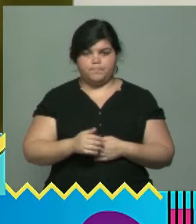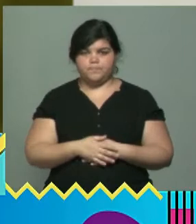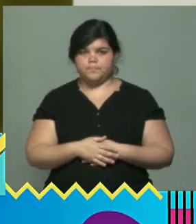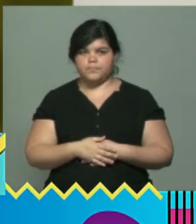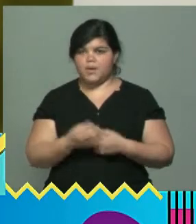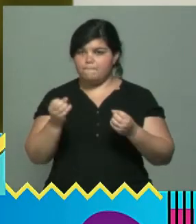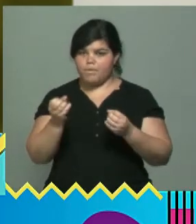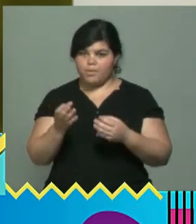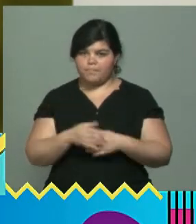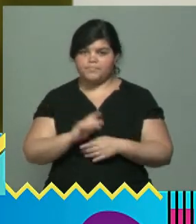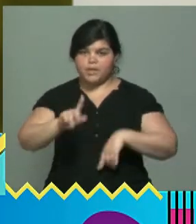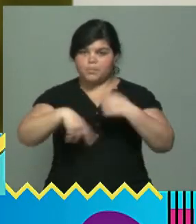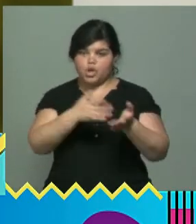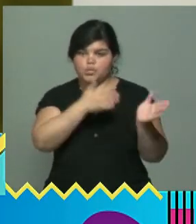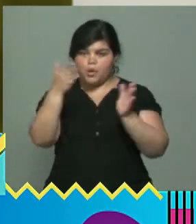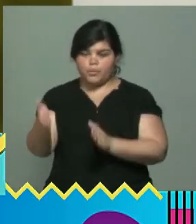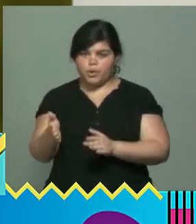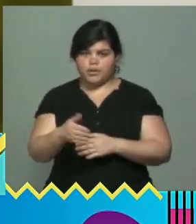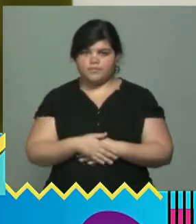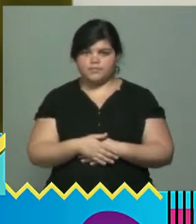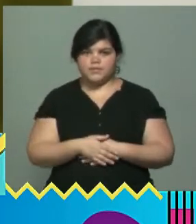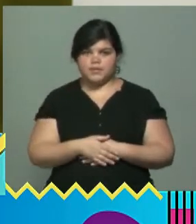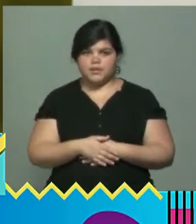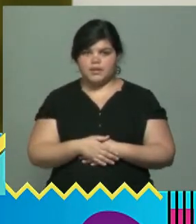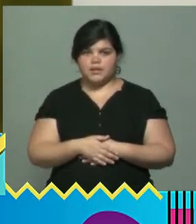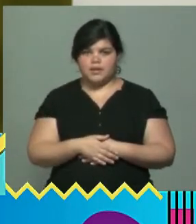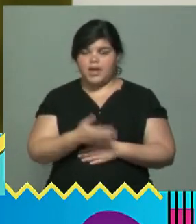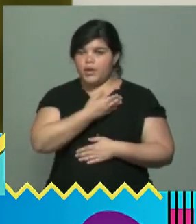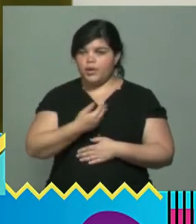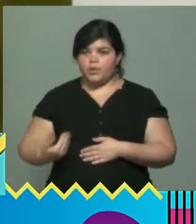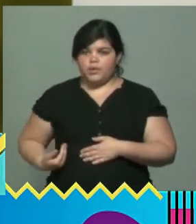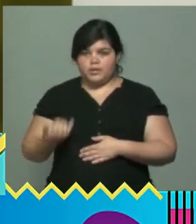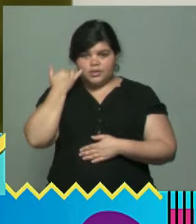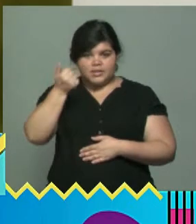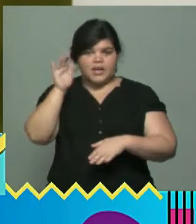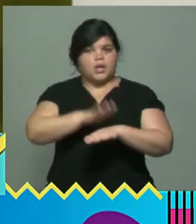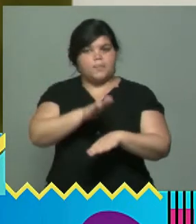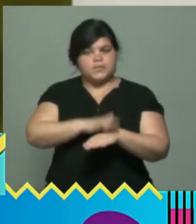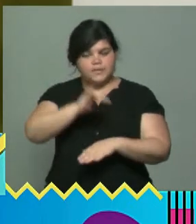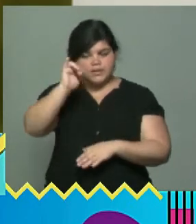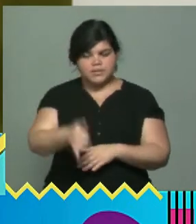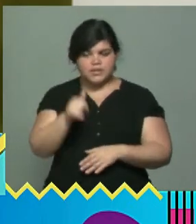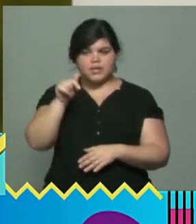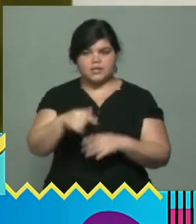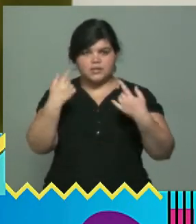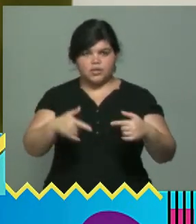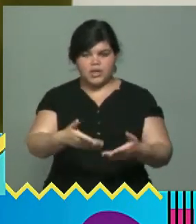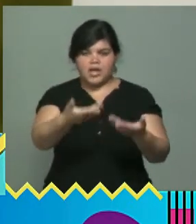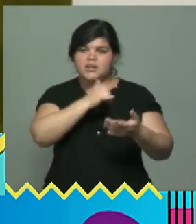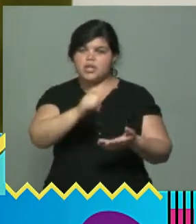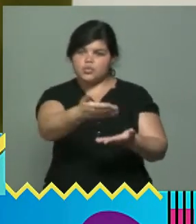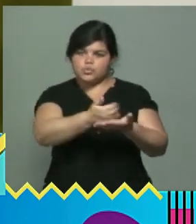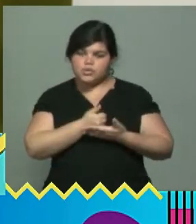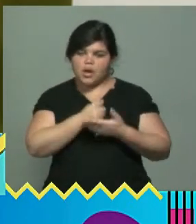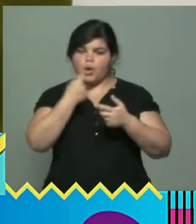en eso nos vamos a quedar para el próximo bloque también. Ya una vez el Estado, haciéndose responsable de estas situaciones, recibe la denuncia, cómo se actúa,